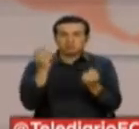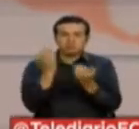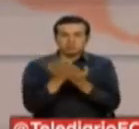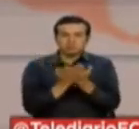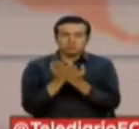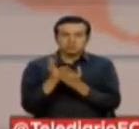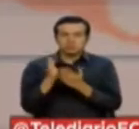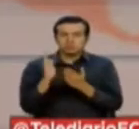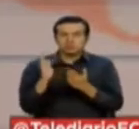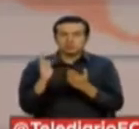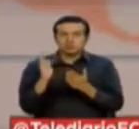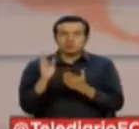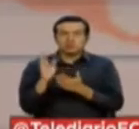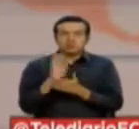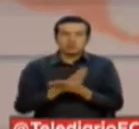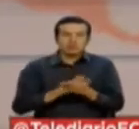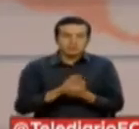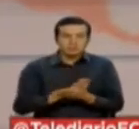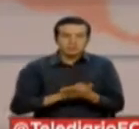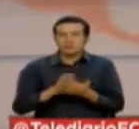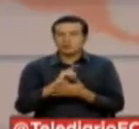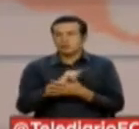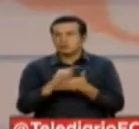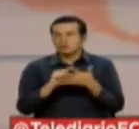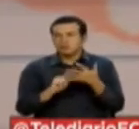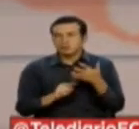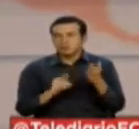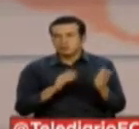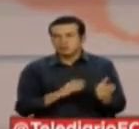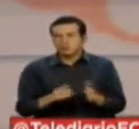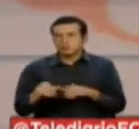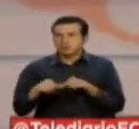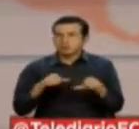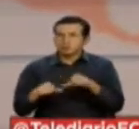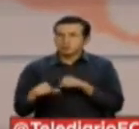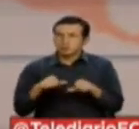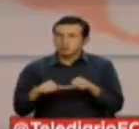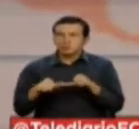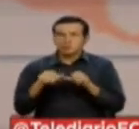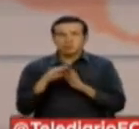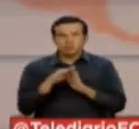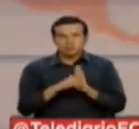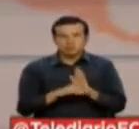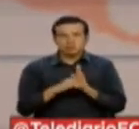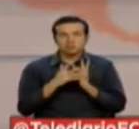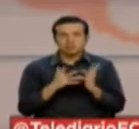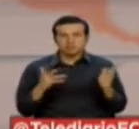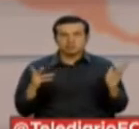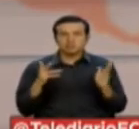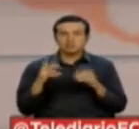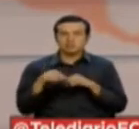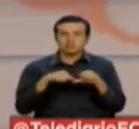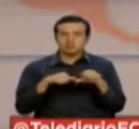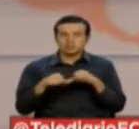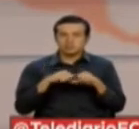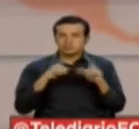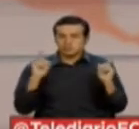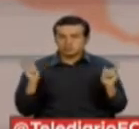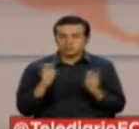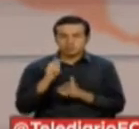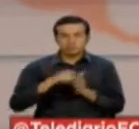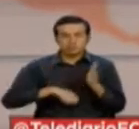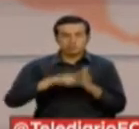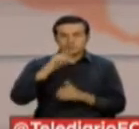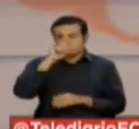limpieza, determinados mecanismos de funcionamiento más de orden administrativo, reducciones también en el aparato administrativo, en la contratación